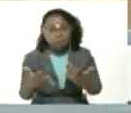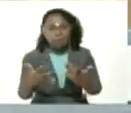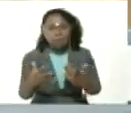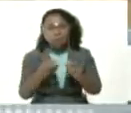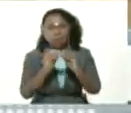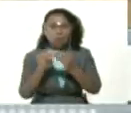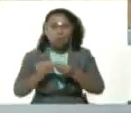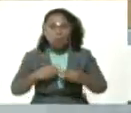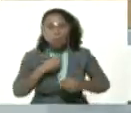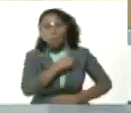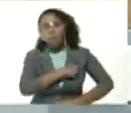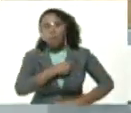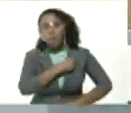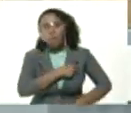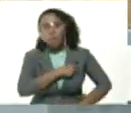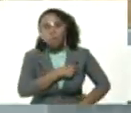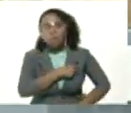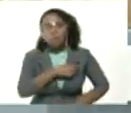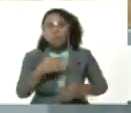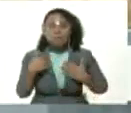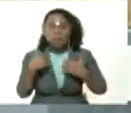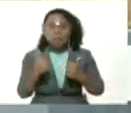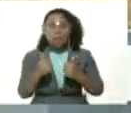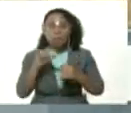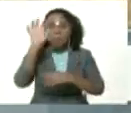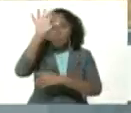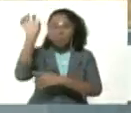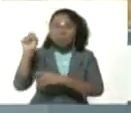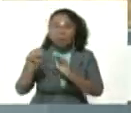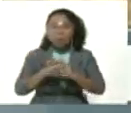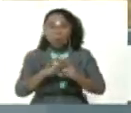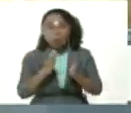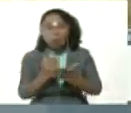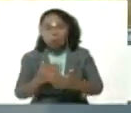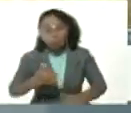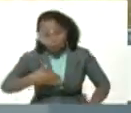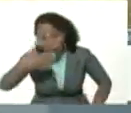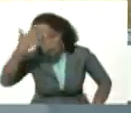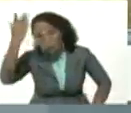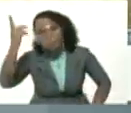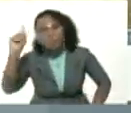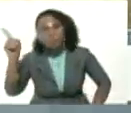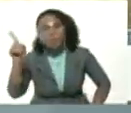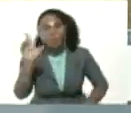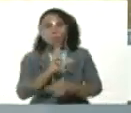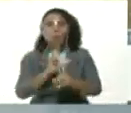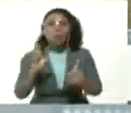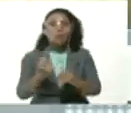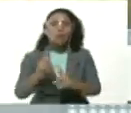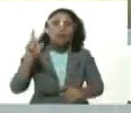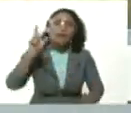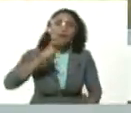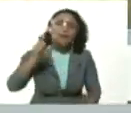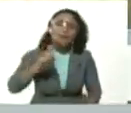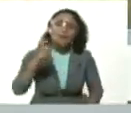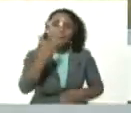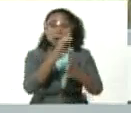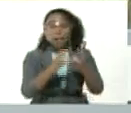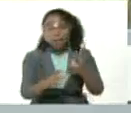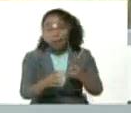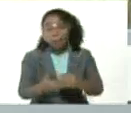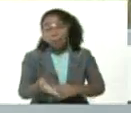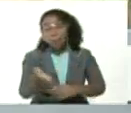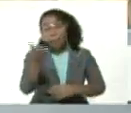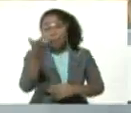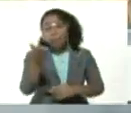armonización de los protocolos fitosanitarios con países del mundo árabe, que por su religión requieren unas características muy